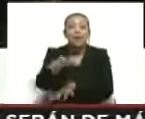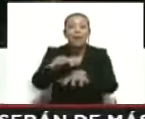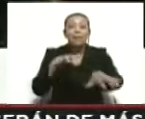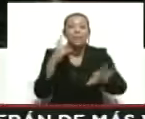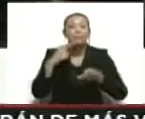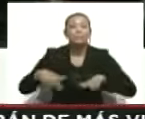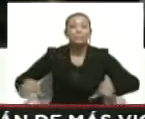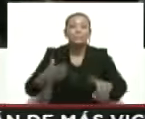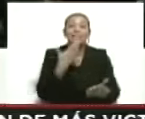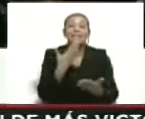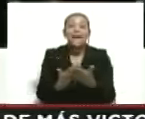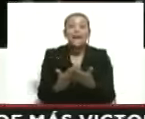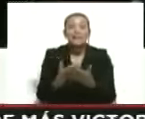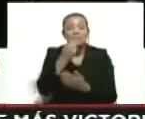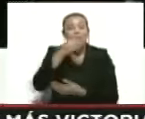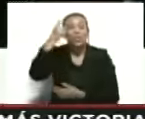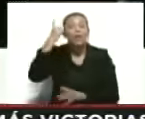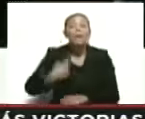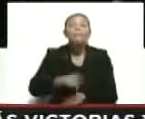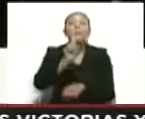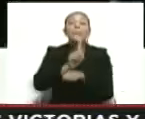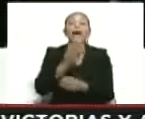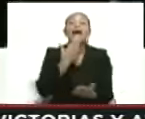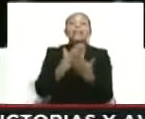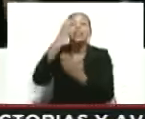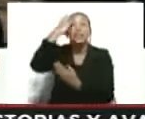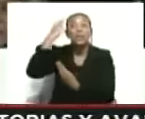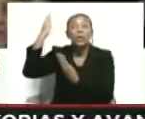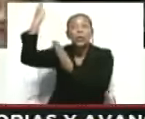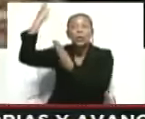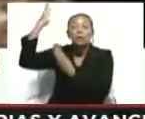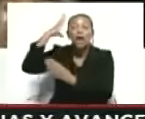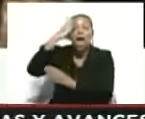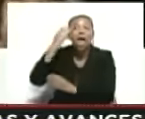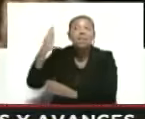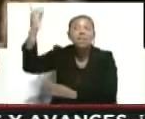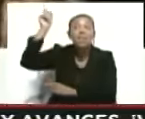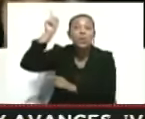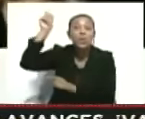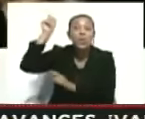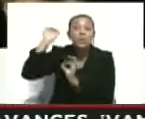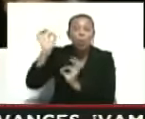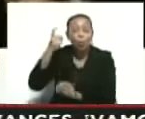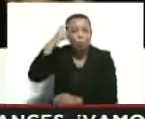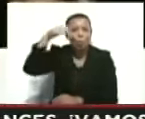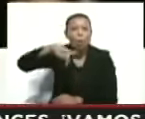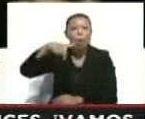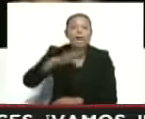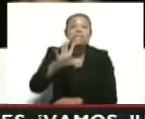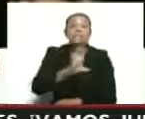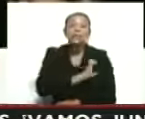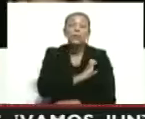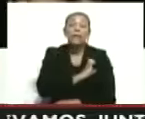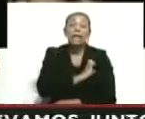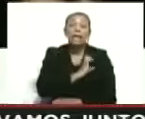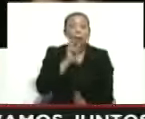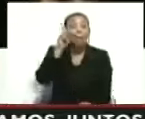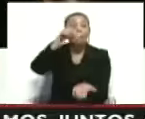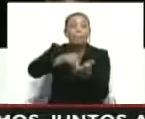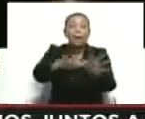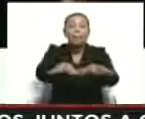Venezuela. Primeramente darle gracias a Dios porque hoy estamos